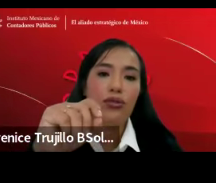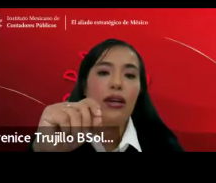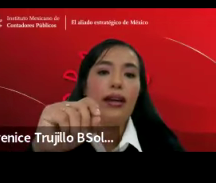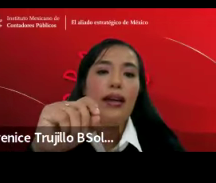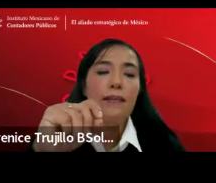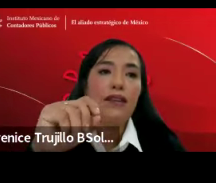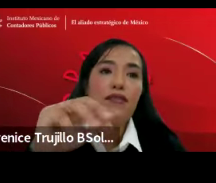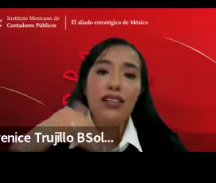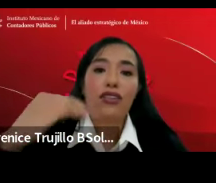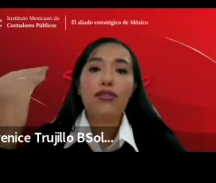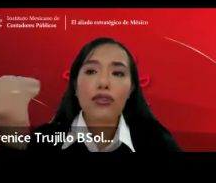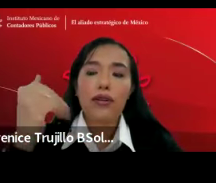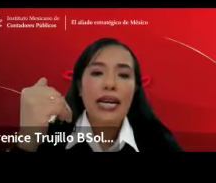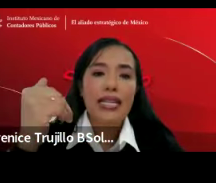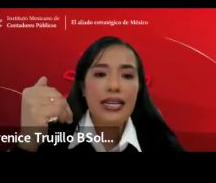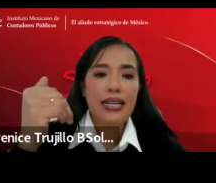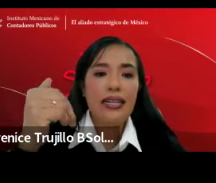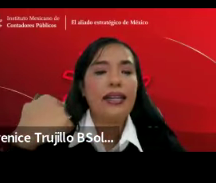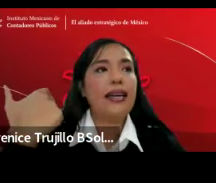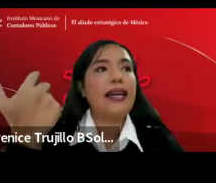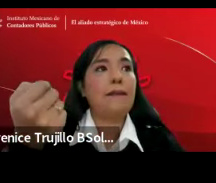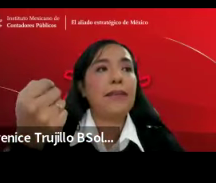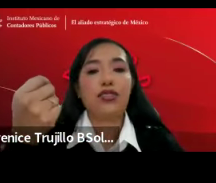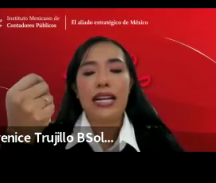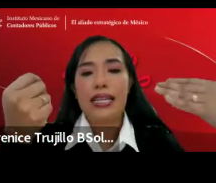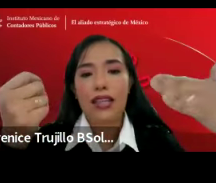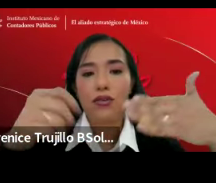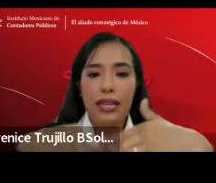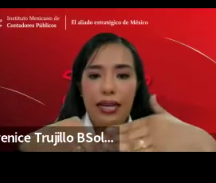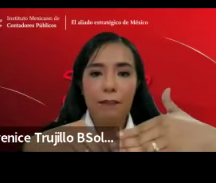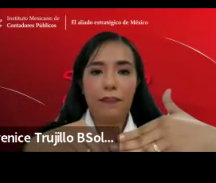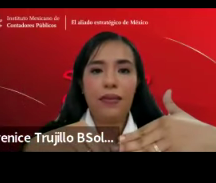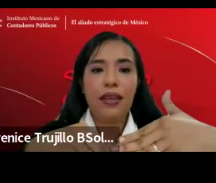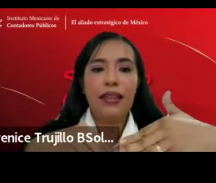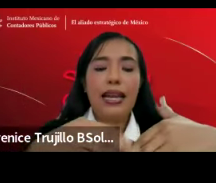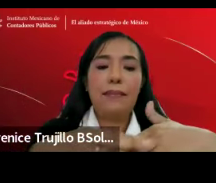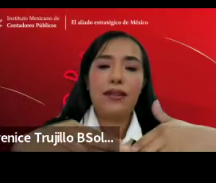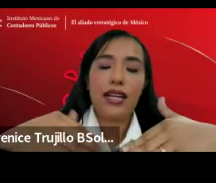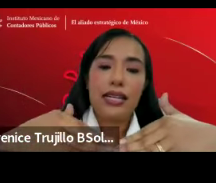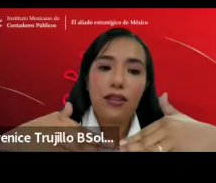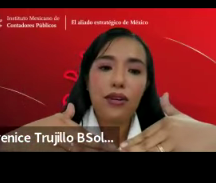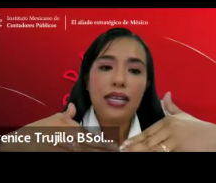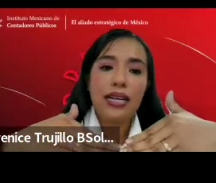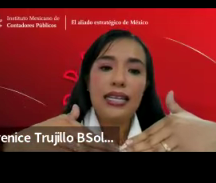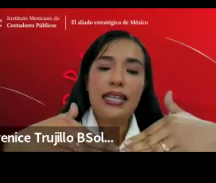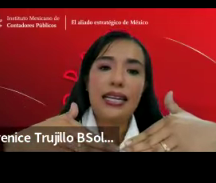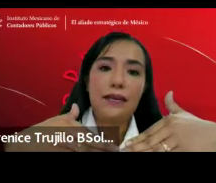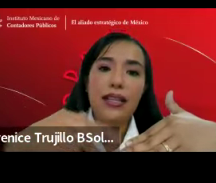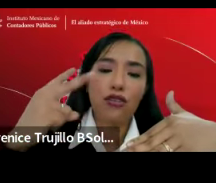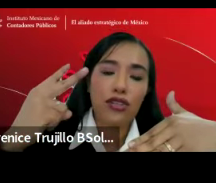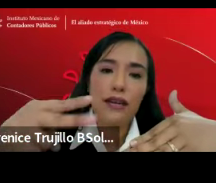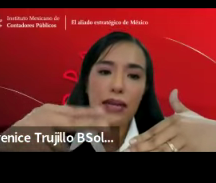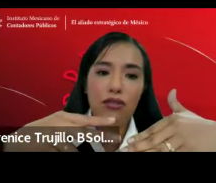de riesgos, mi factor va a ser personalidad jurídica. De la personalidad jurídica